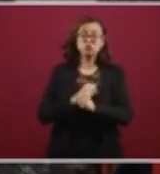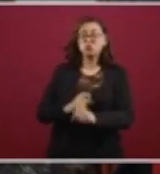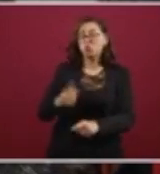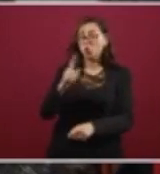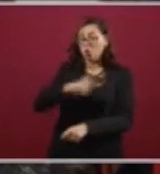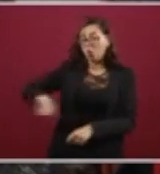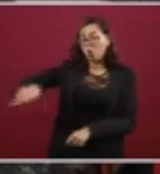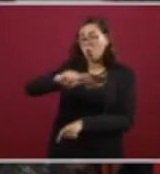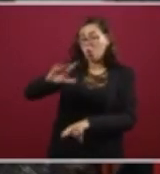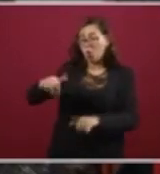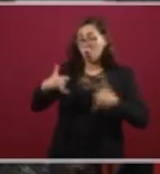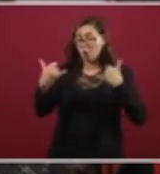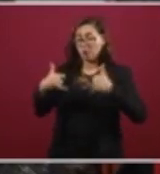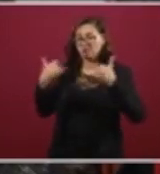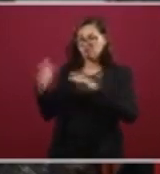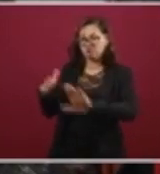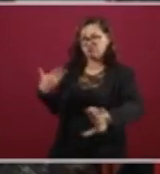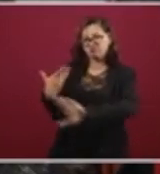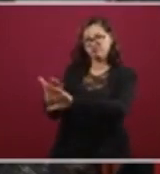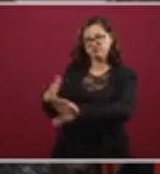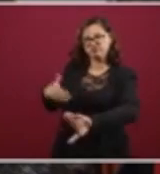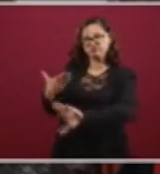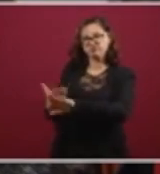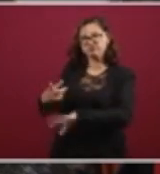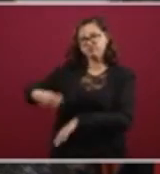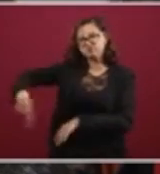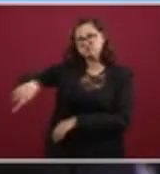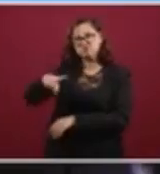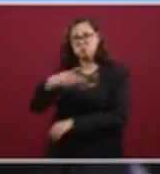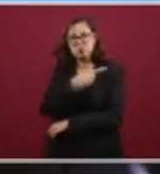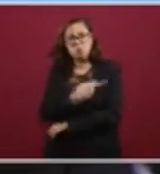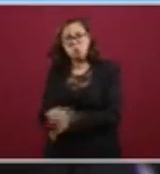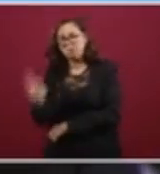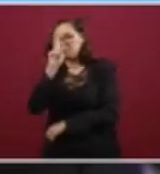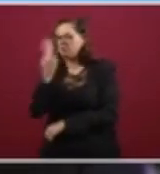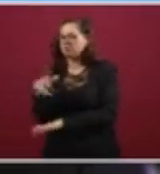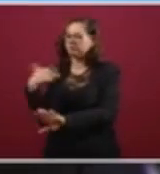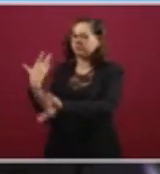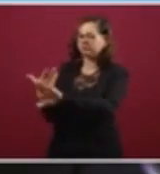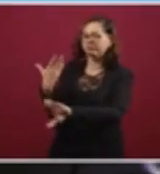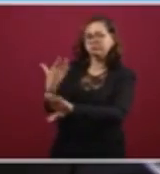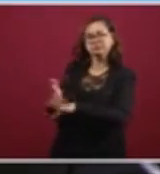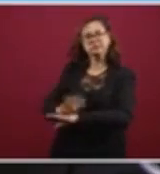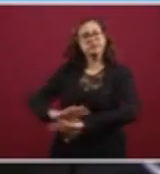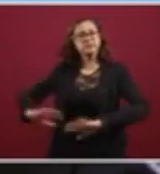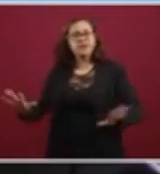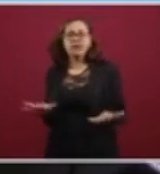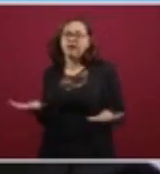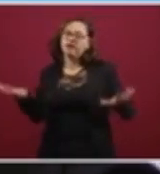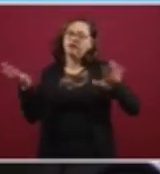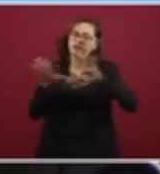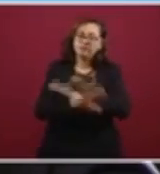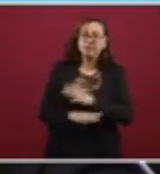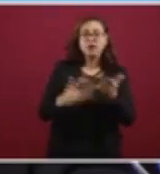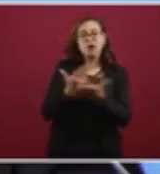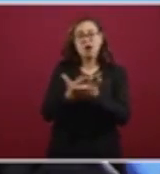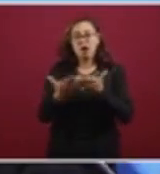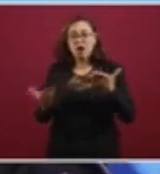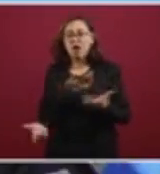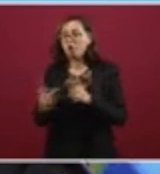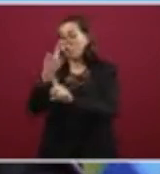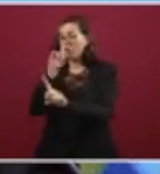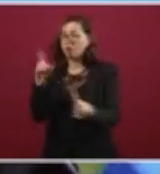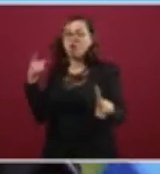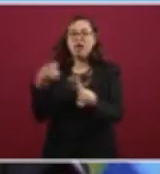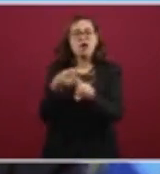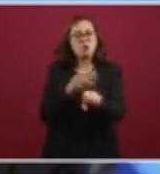a las juventudes, pero sobre todo a las juventudes más pobres. Hoy eso ya no está y ahora se está buscando atender el tema